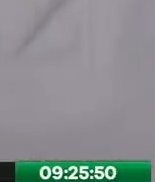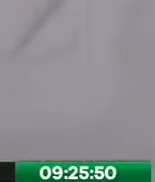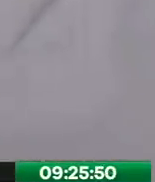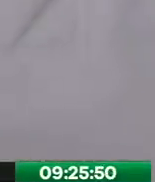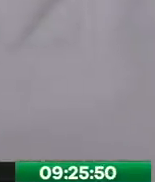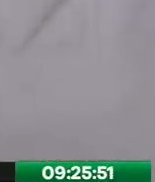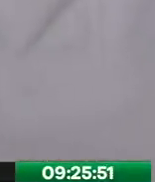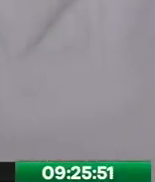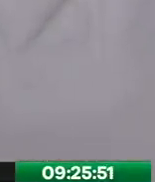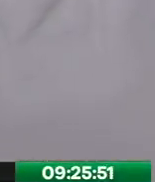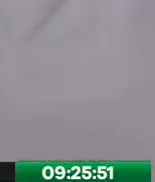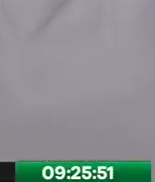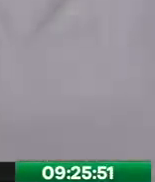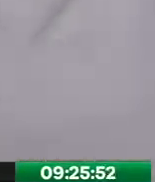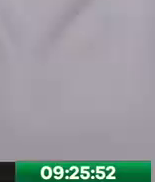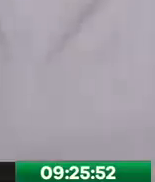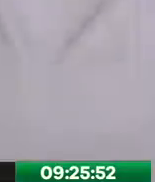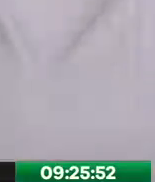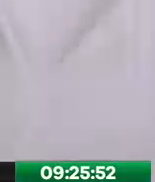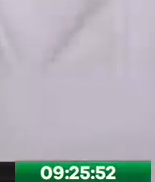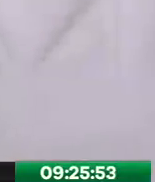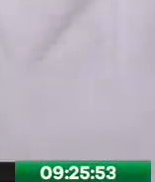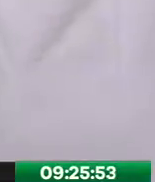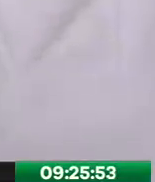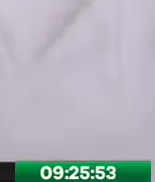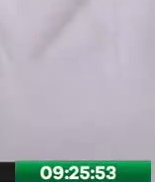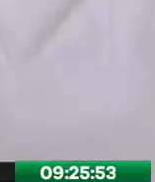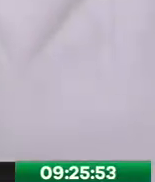lunes, que el señor vino